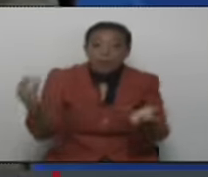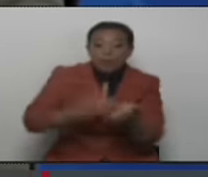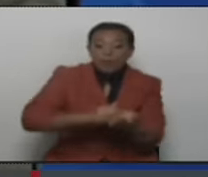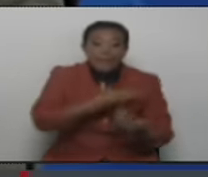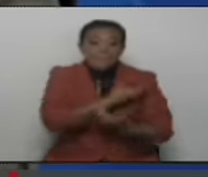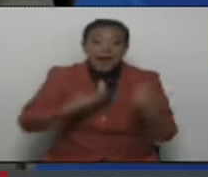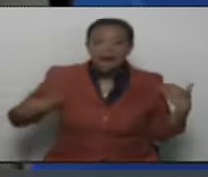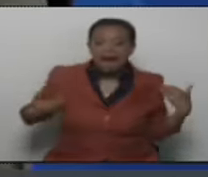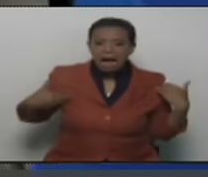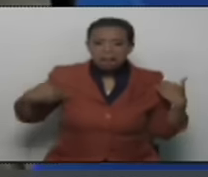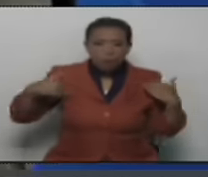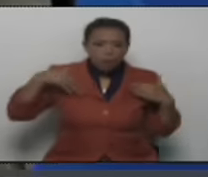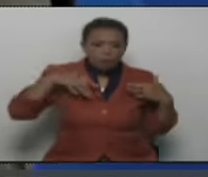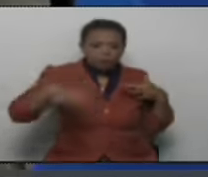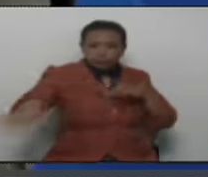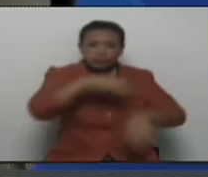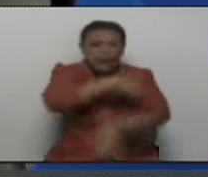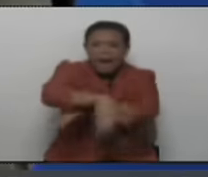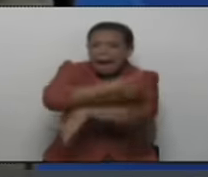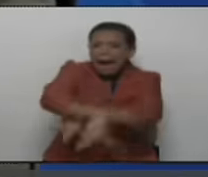violentos, terroristas.